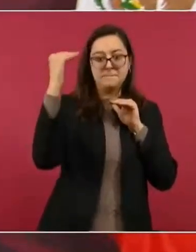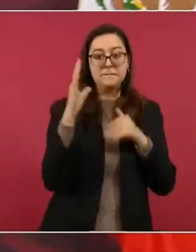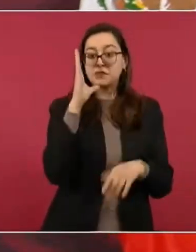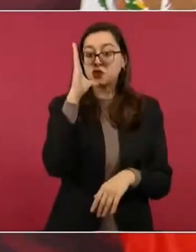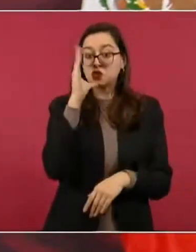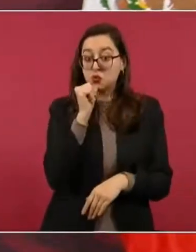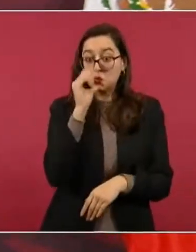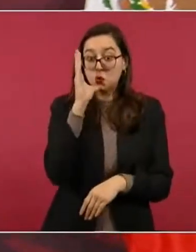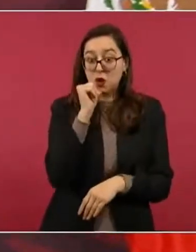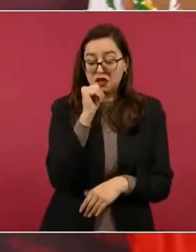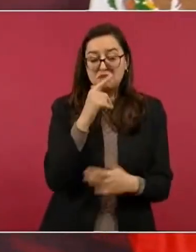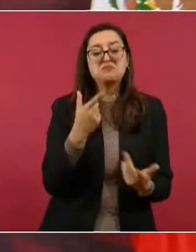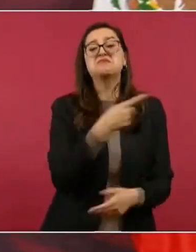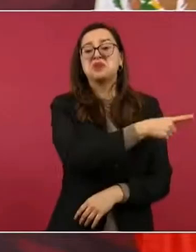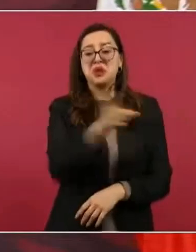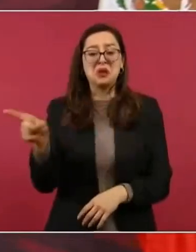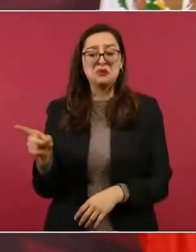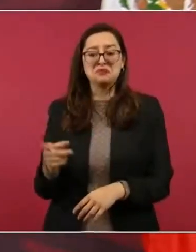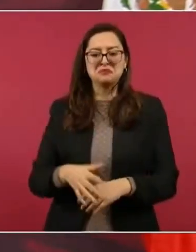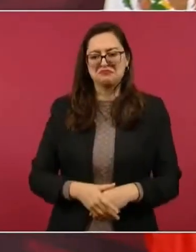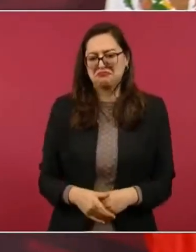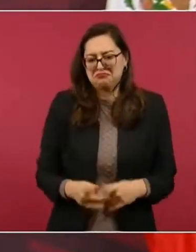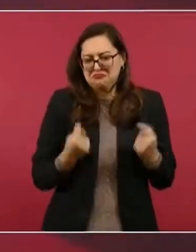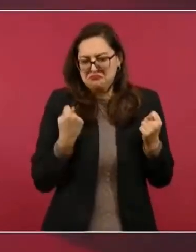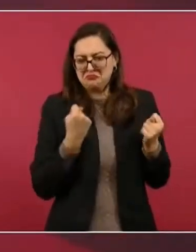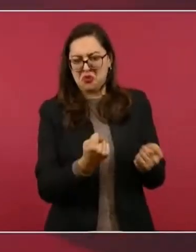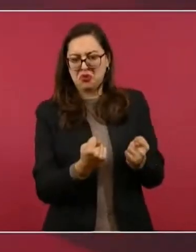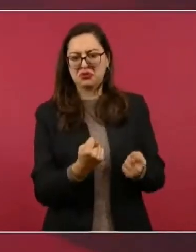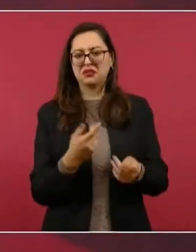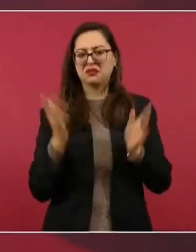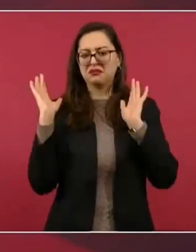¿sabe qué hicieron? Se ampararon.